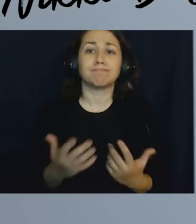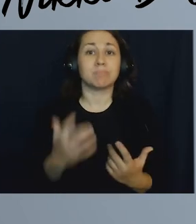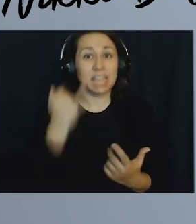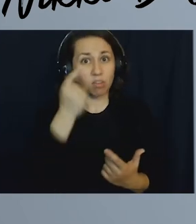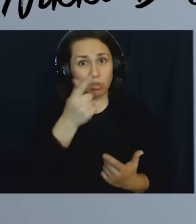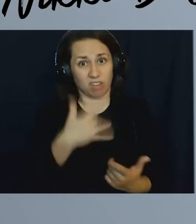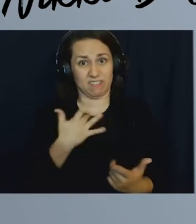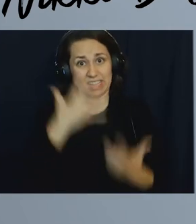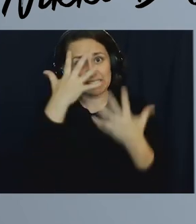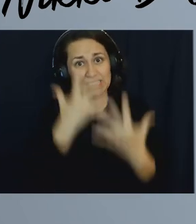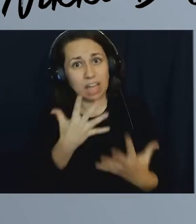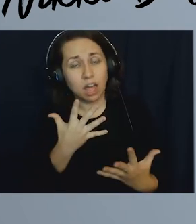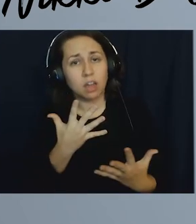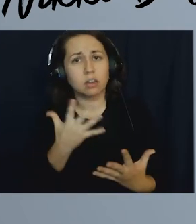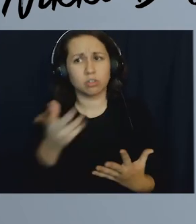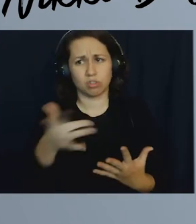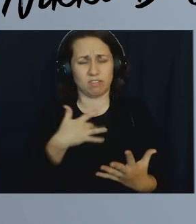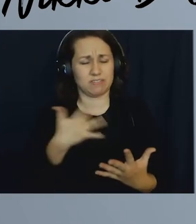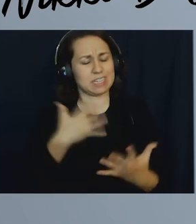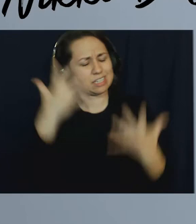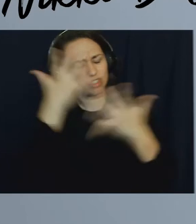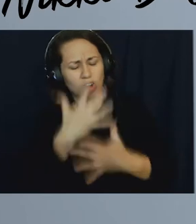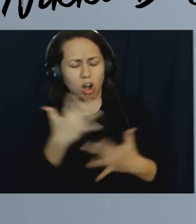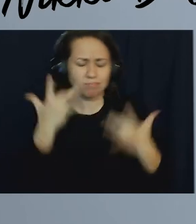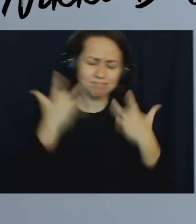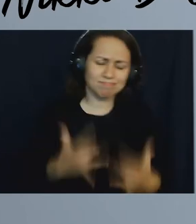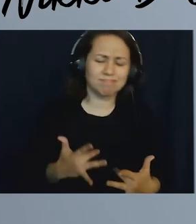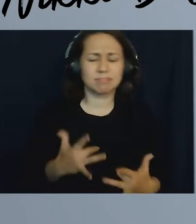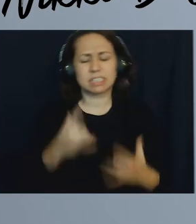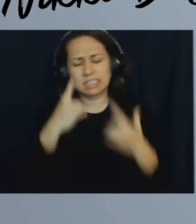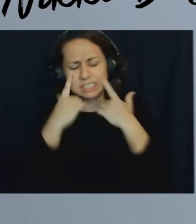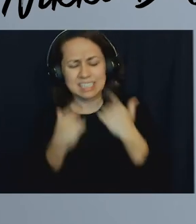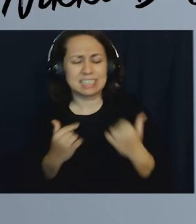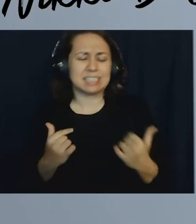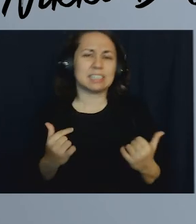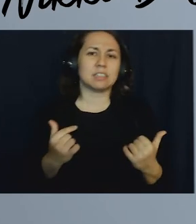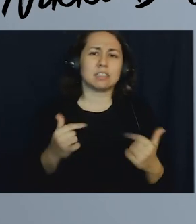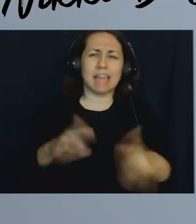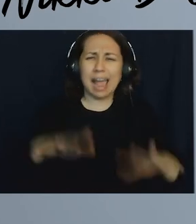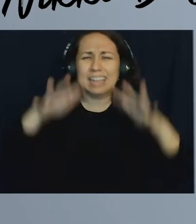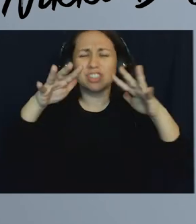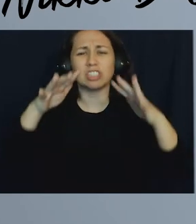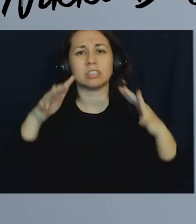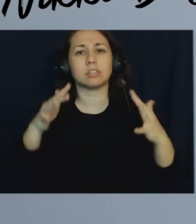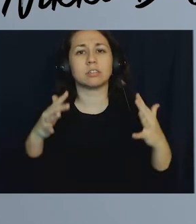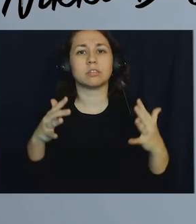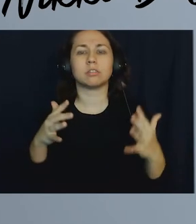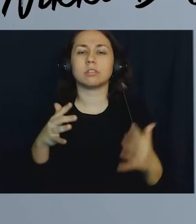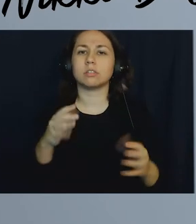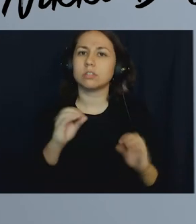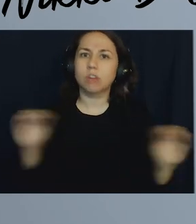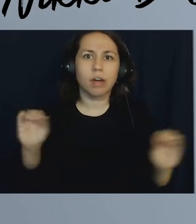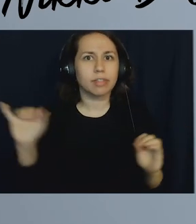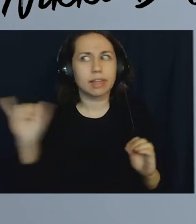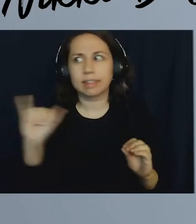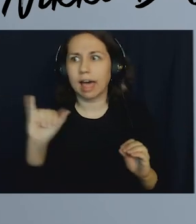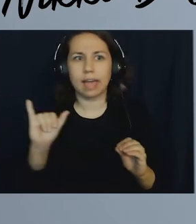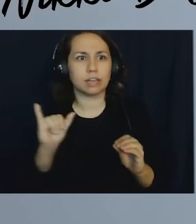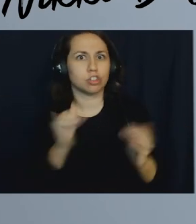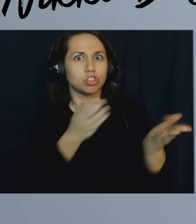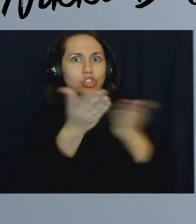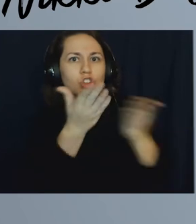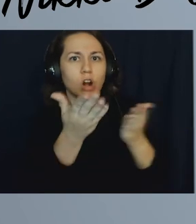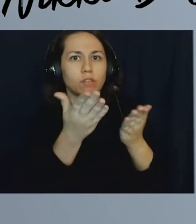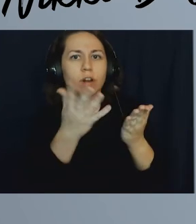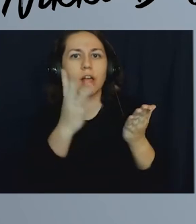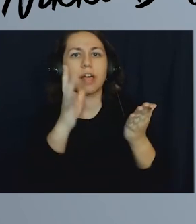para transformar nuestra tristeza en gratitud y gozo. Por último, pregúntate, ¿cómo quieres que se sienta su